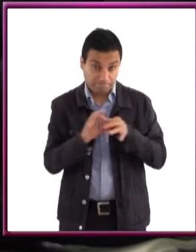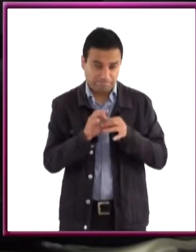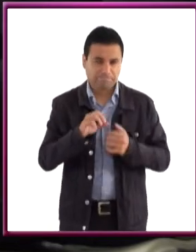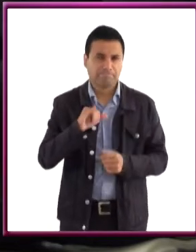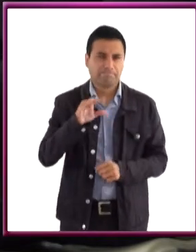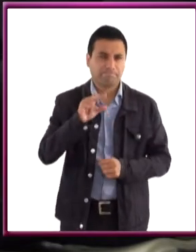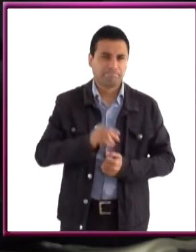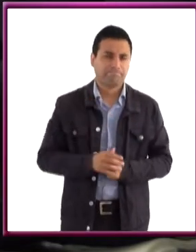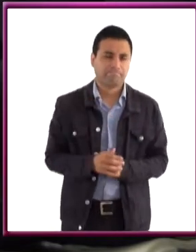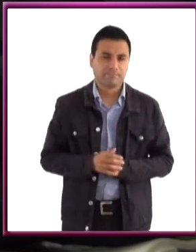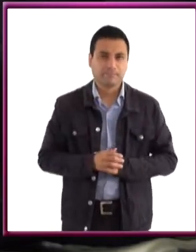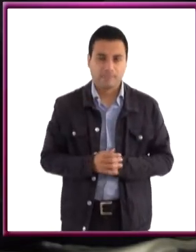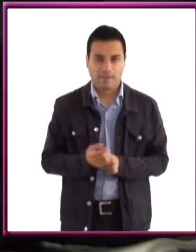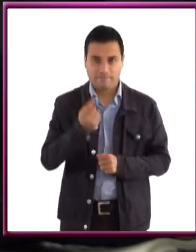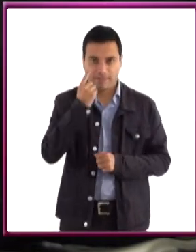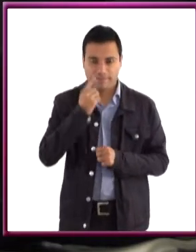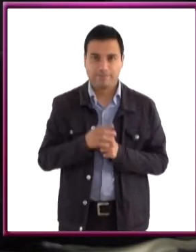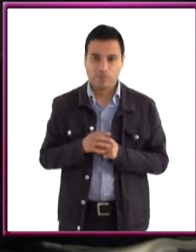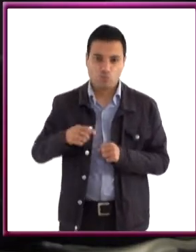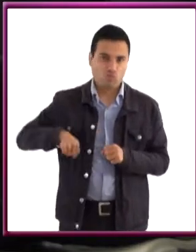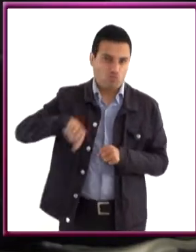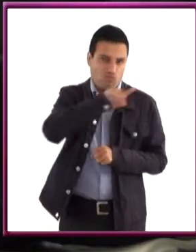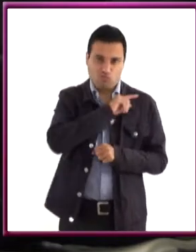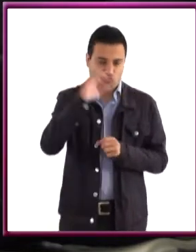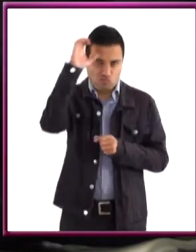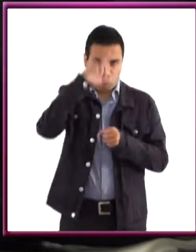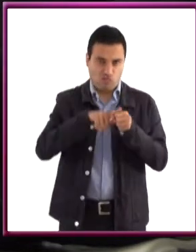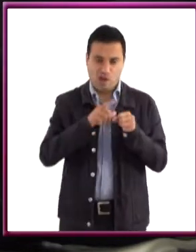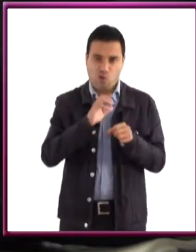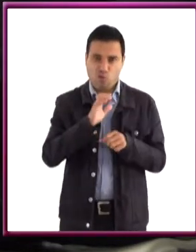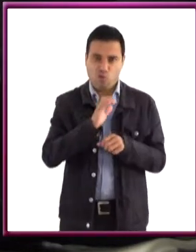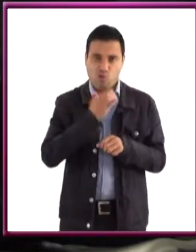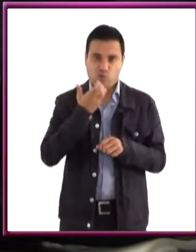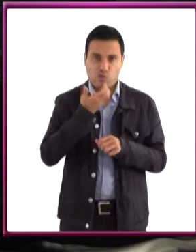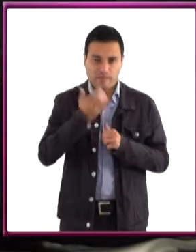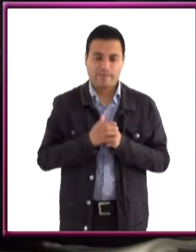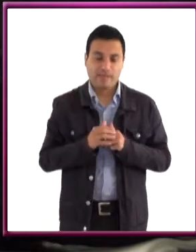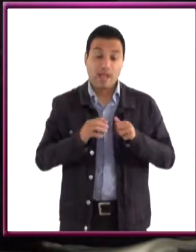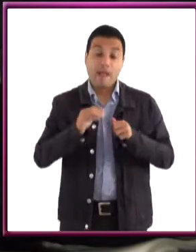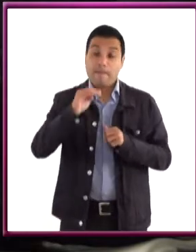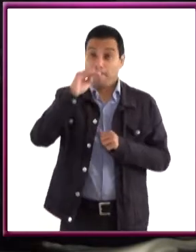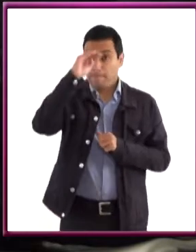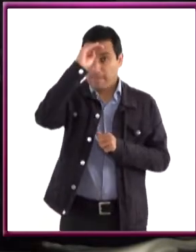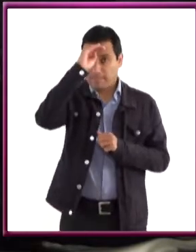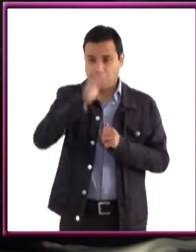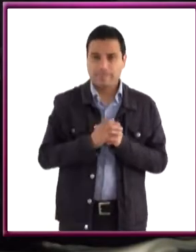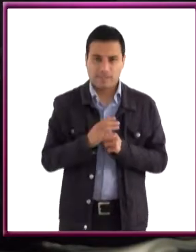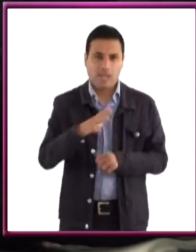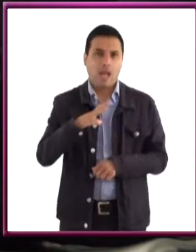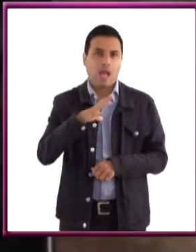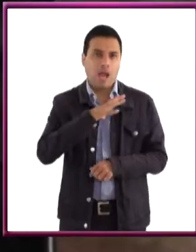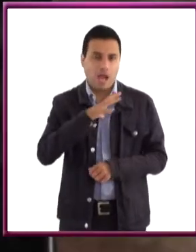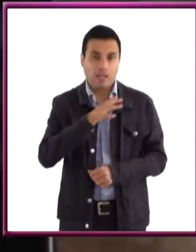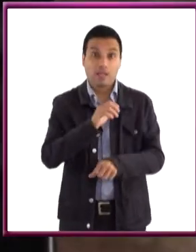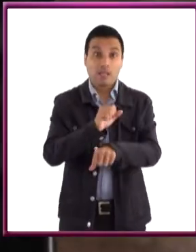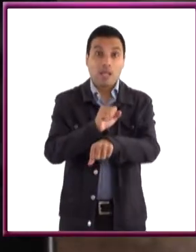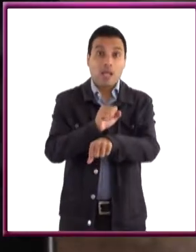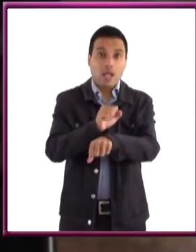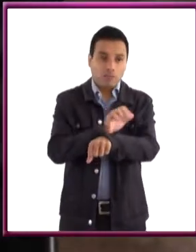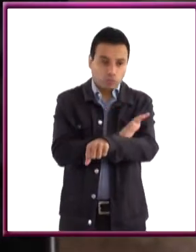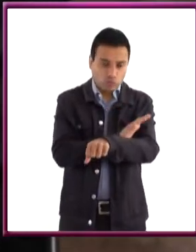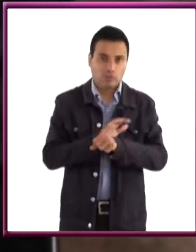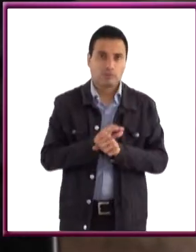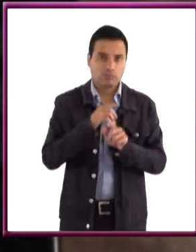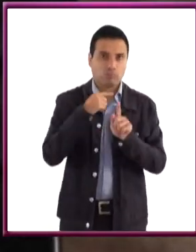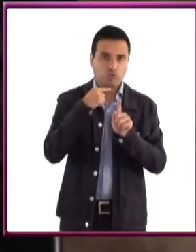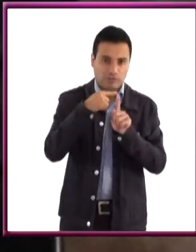emociones? Fíjate que en nuestra cultura occidental tenemos esta visión de que hay emociones, y así nos han enseñado,